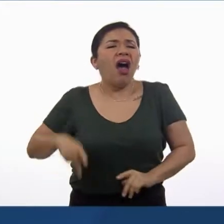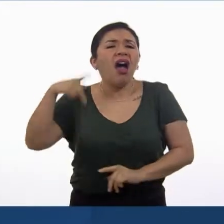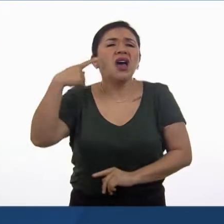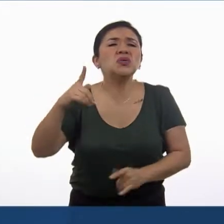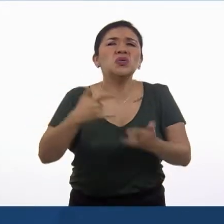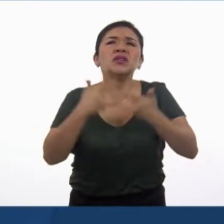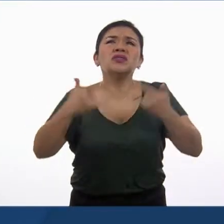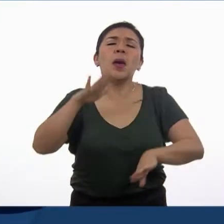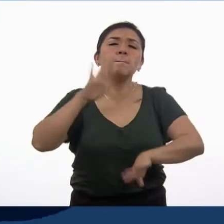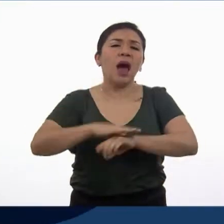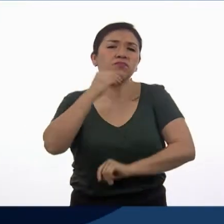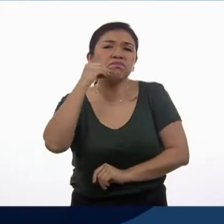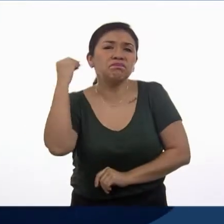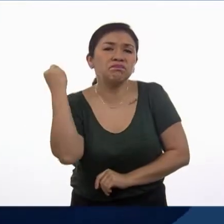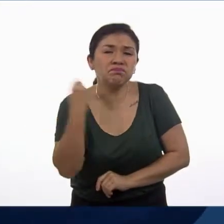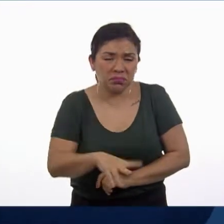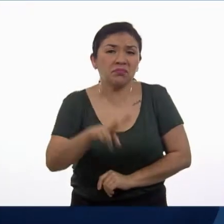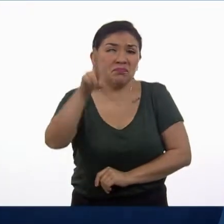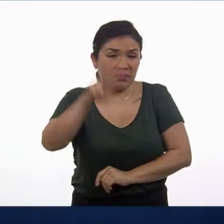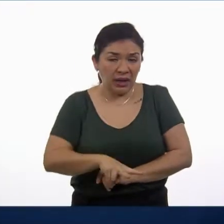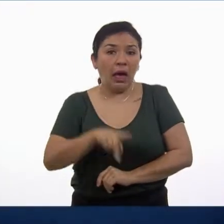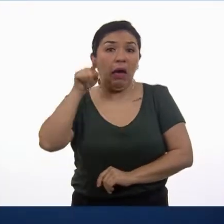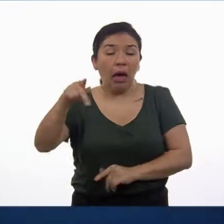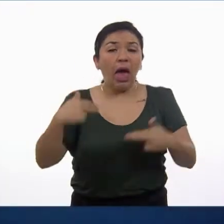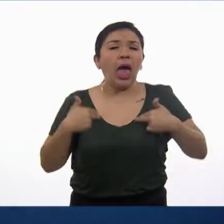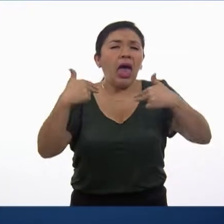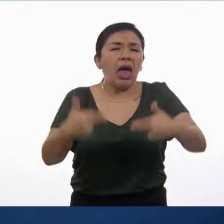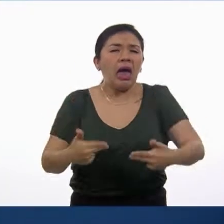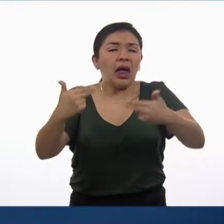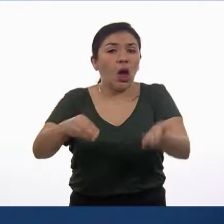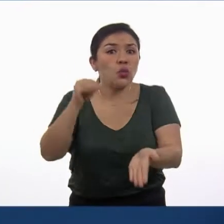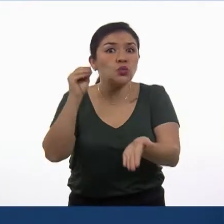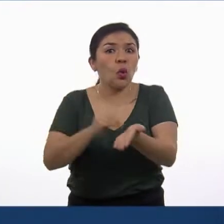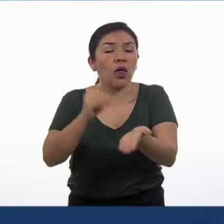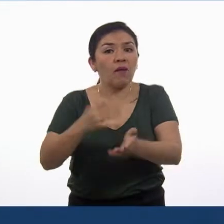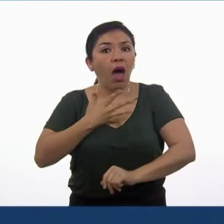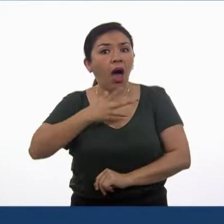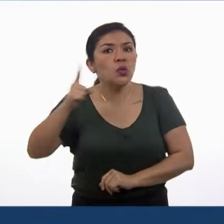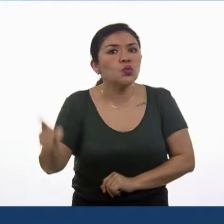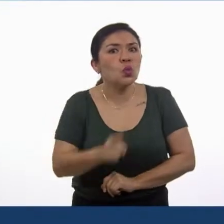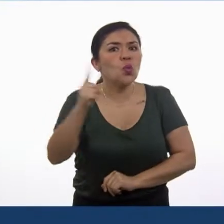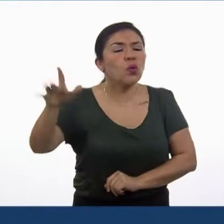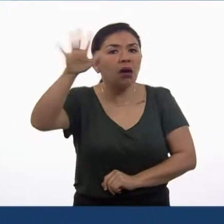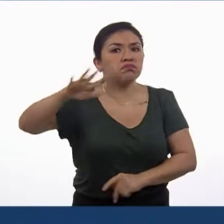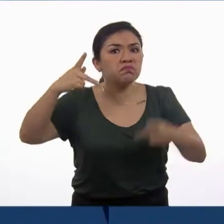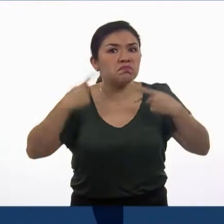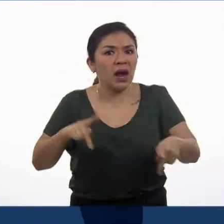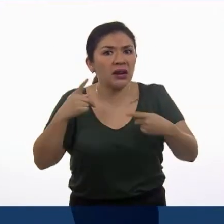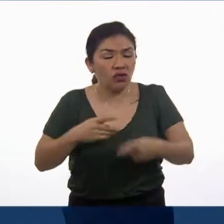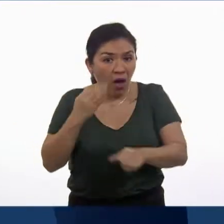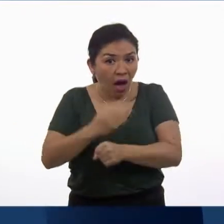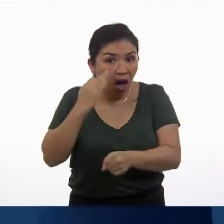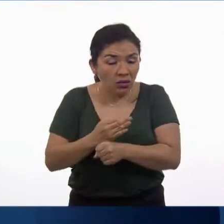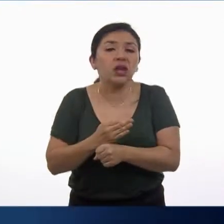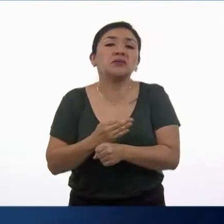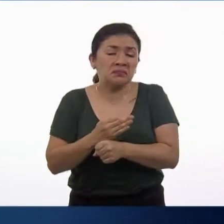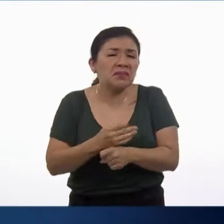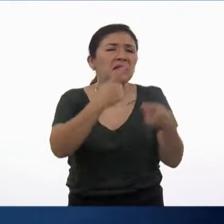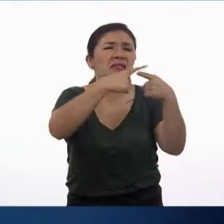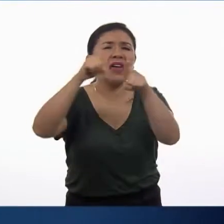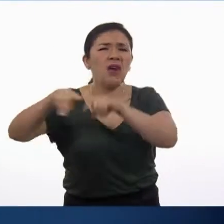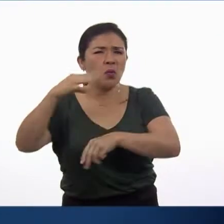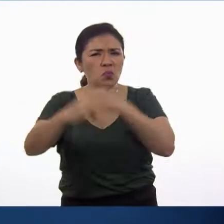civilizaciones más fascinantes de la antigüedad, cuya herencia sigue haciéndose presente en la sociedad india actual y en muchas